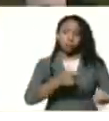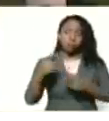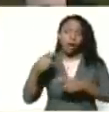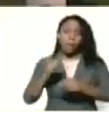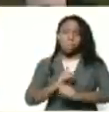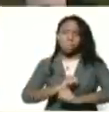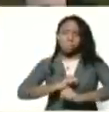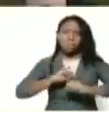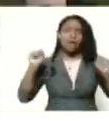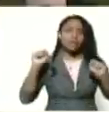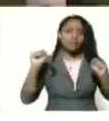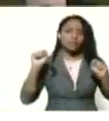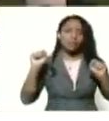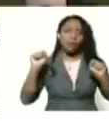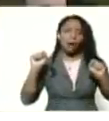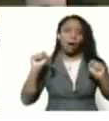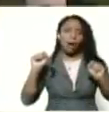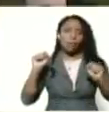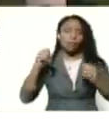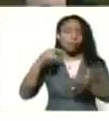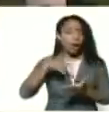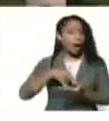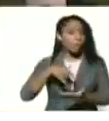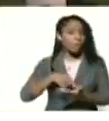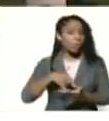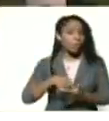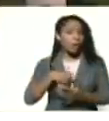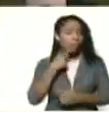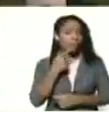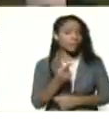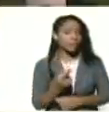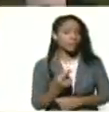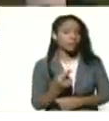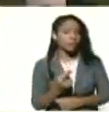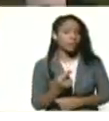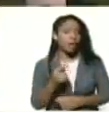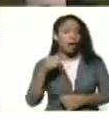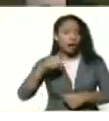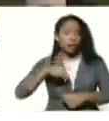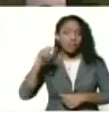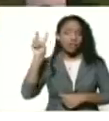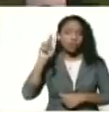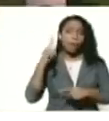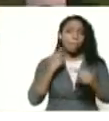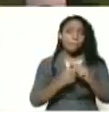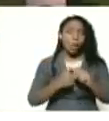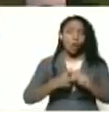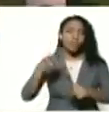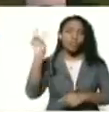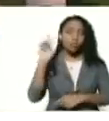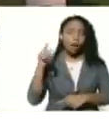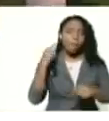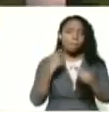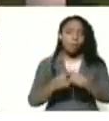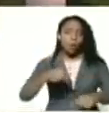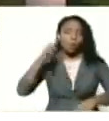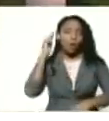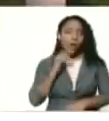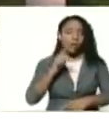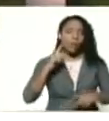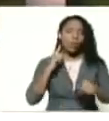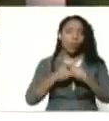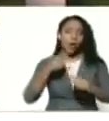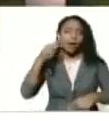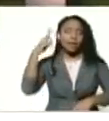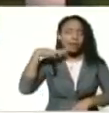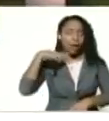máxima magnitud, por Carabobo, que es decir, por Venezuela, por Bolívar, por el negro primero, por